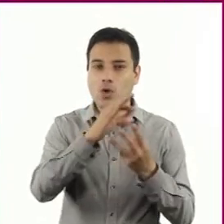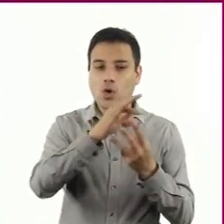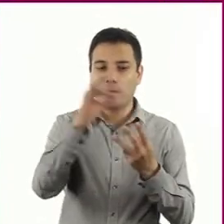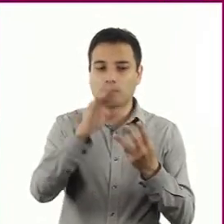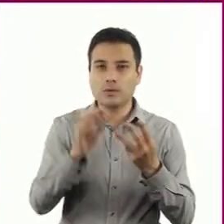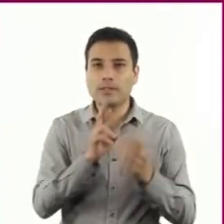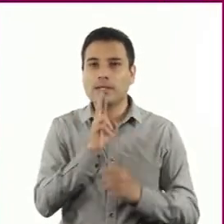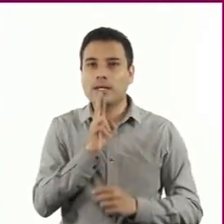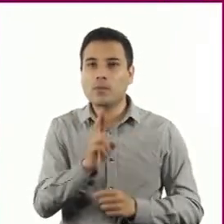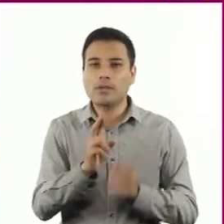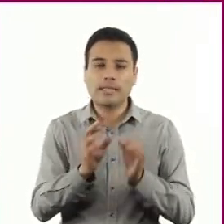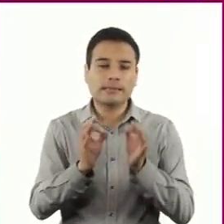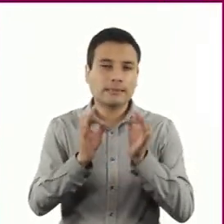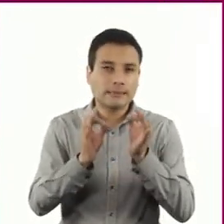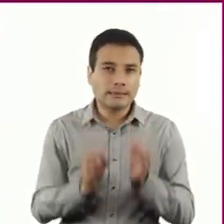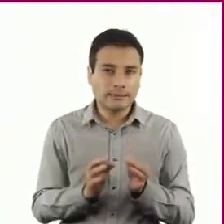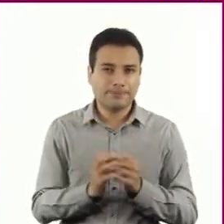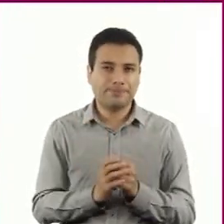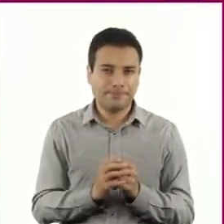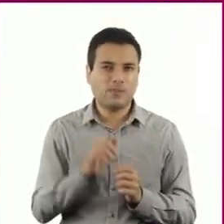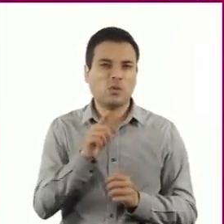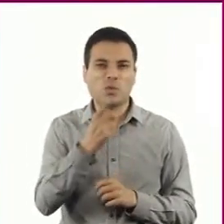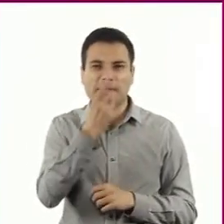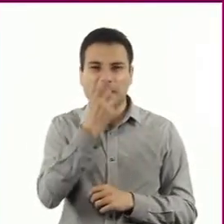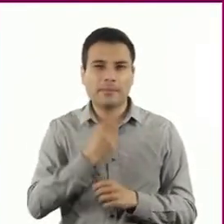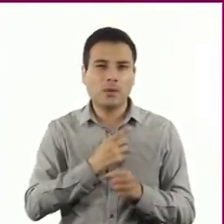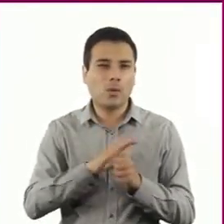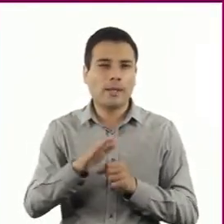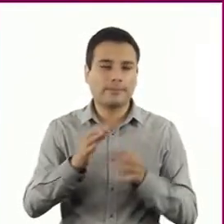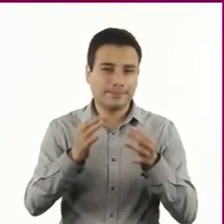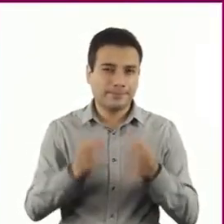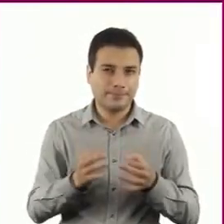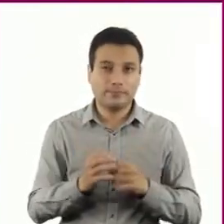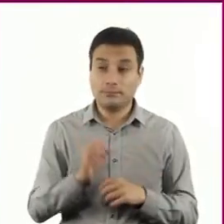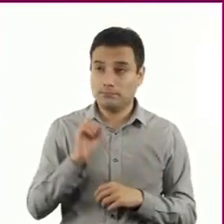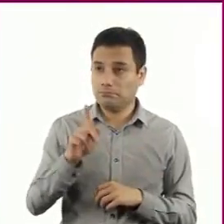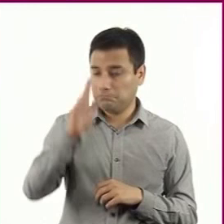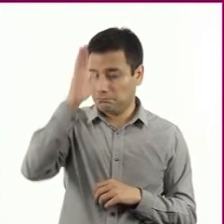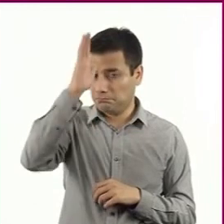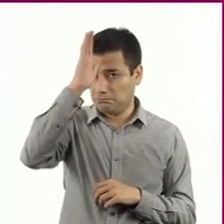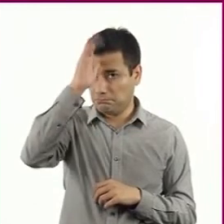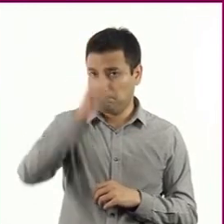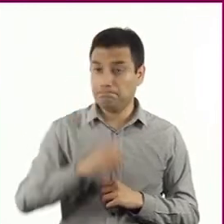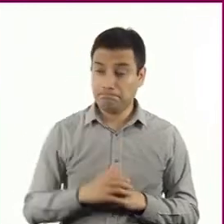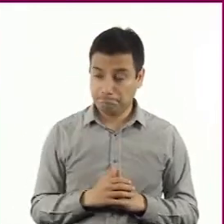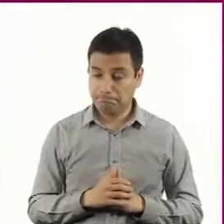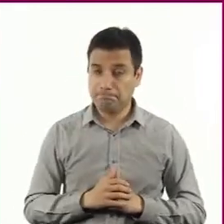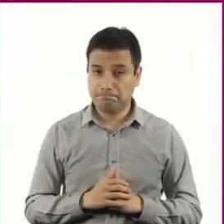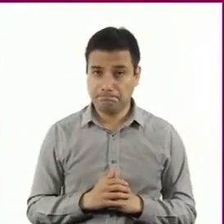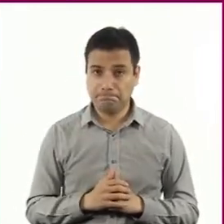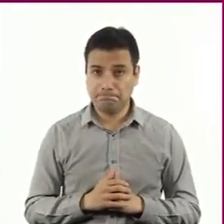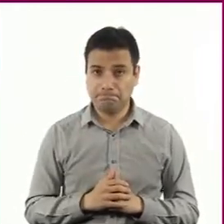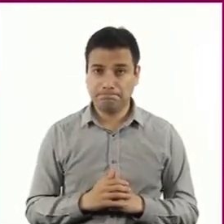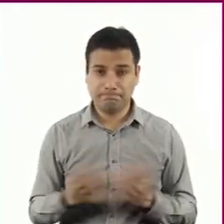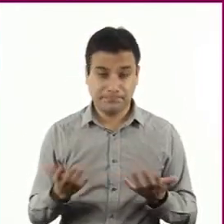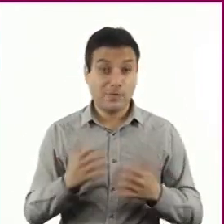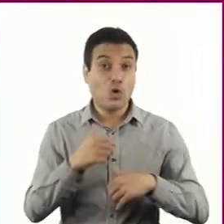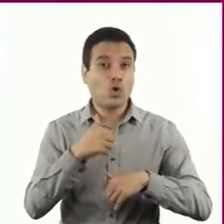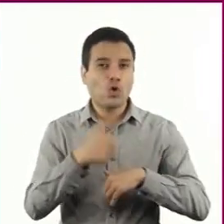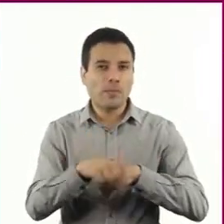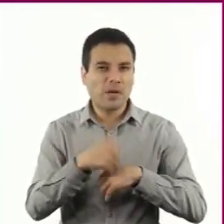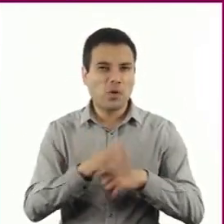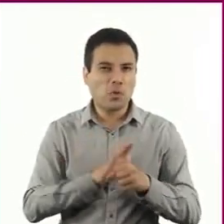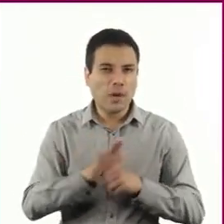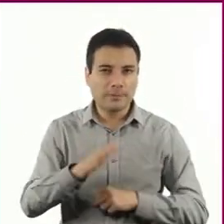cada uno y tendrán que elegir la correcta. Me parece un excelente reto, maestro. Los números son